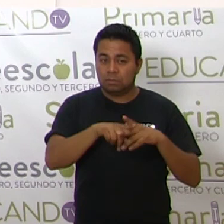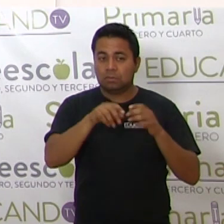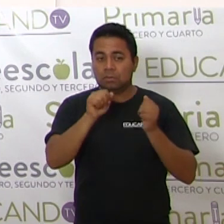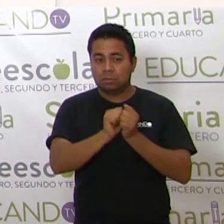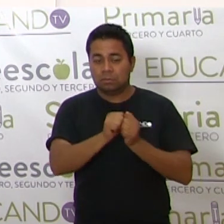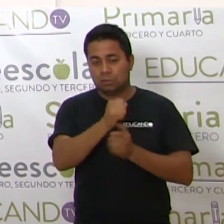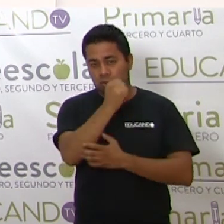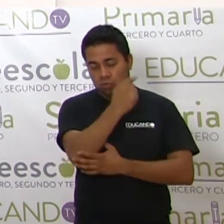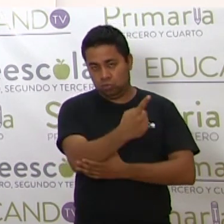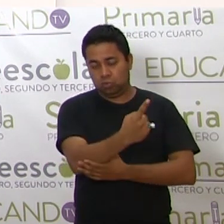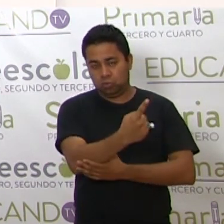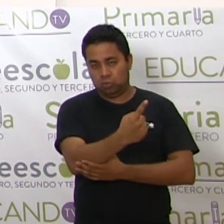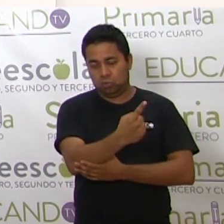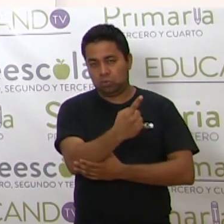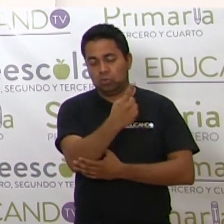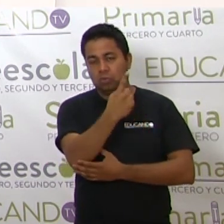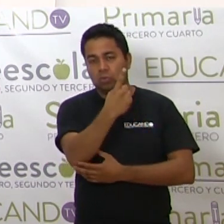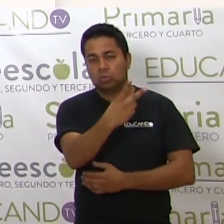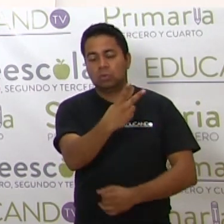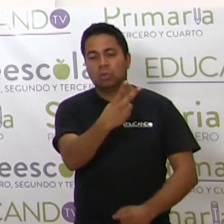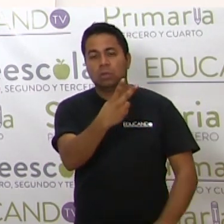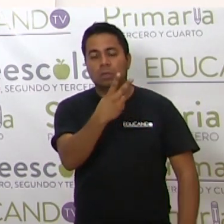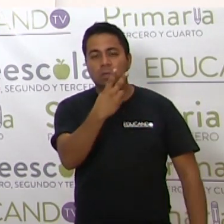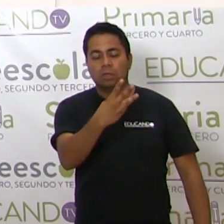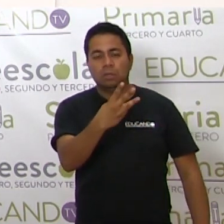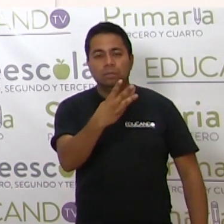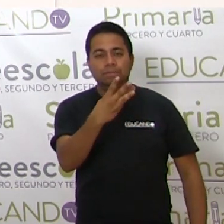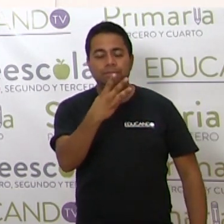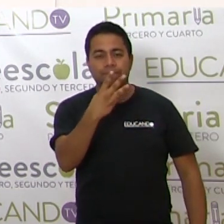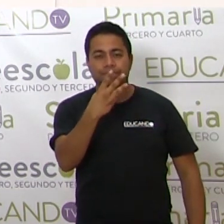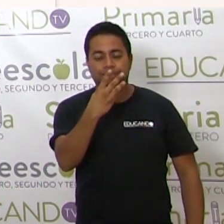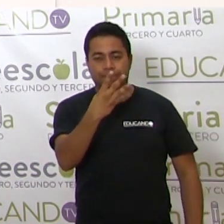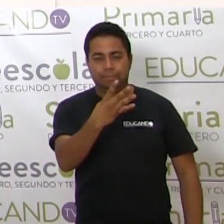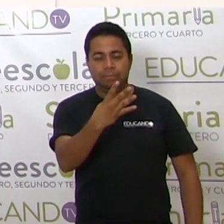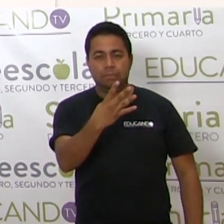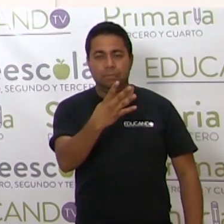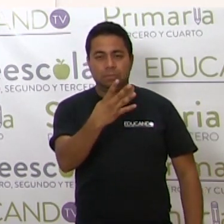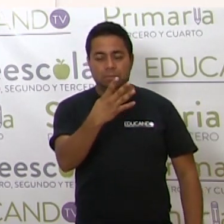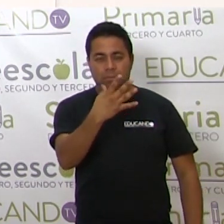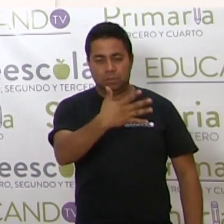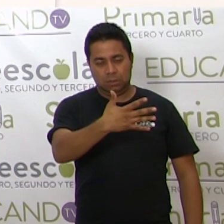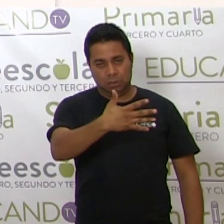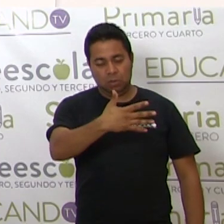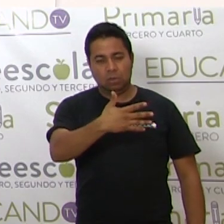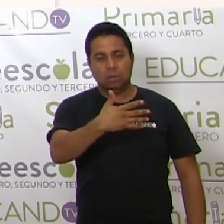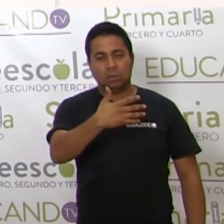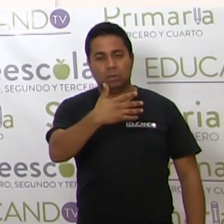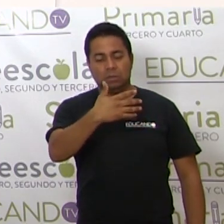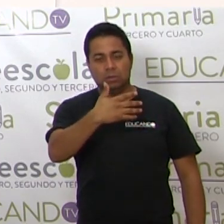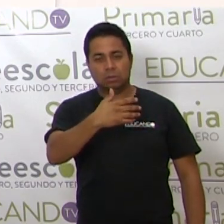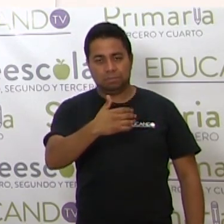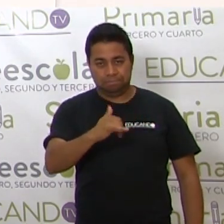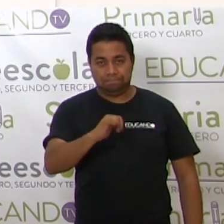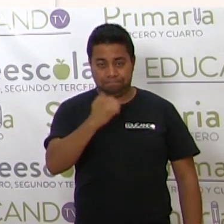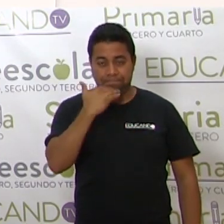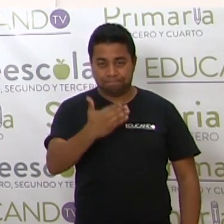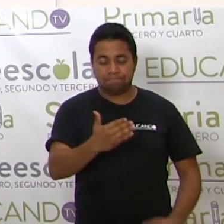1 2 3 4 5 sí